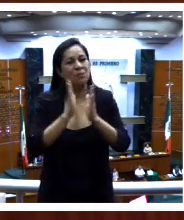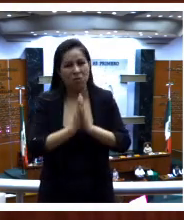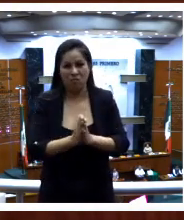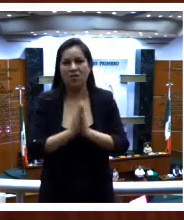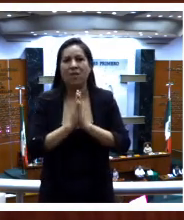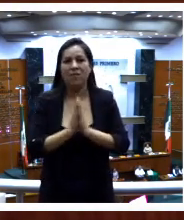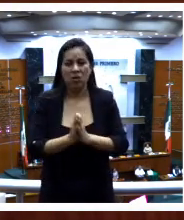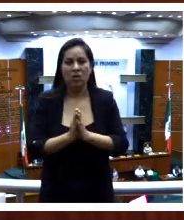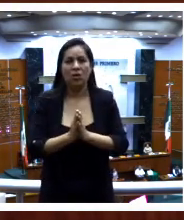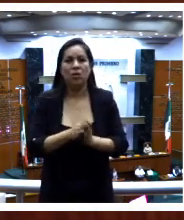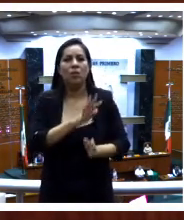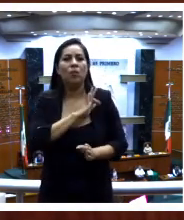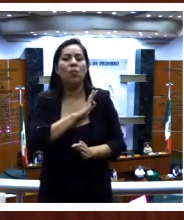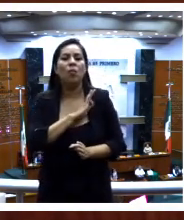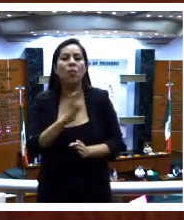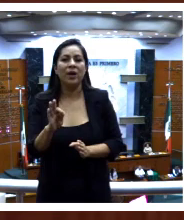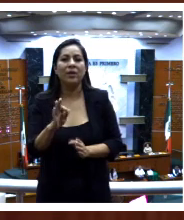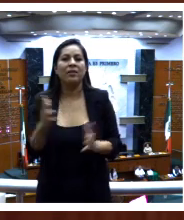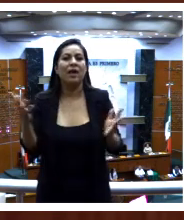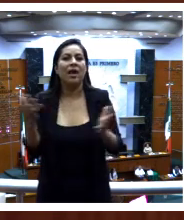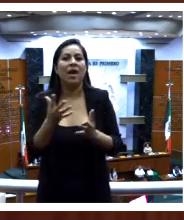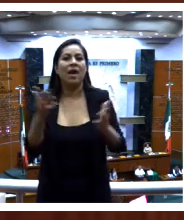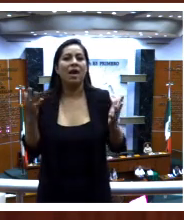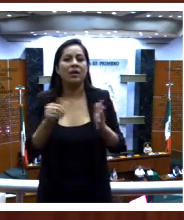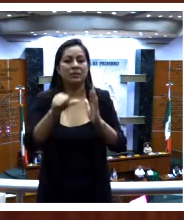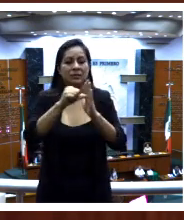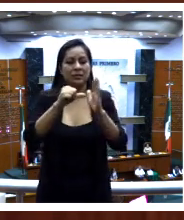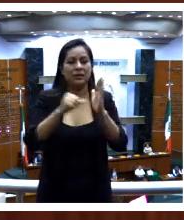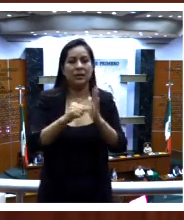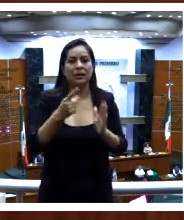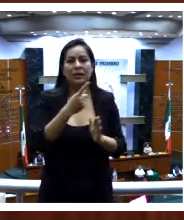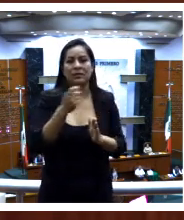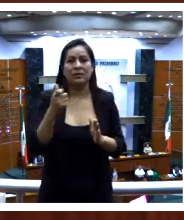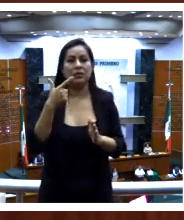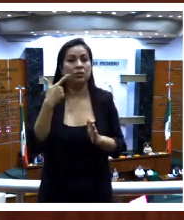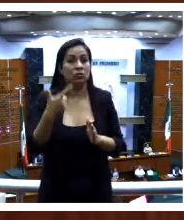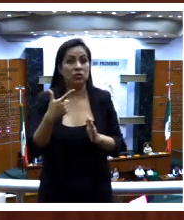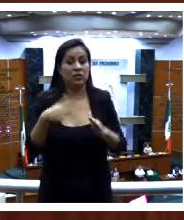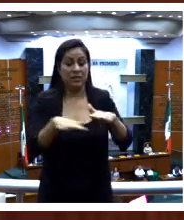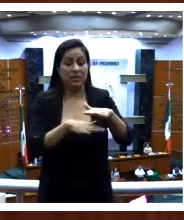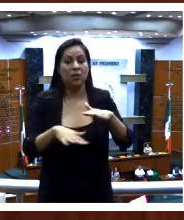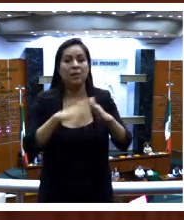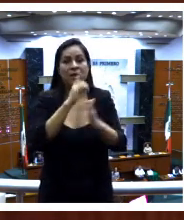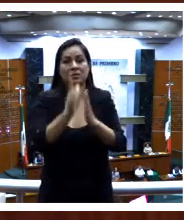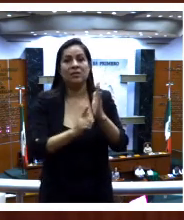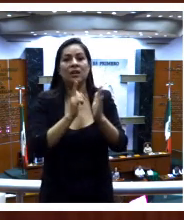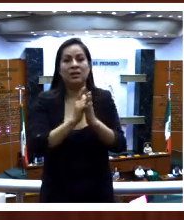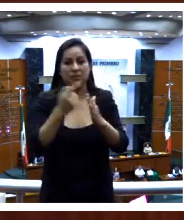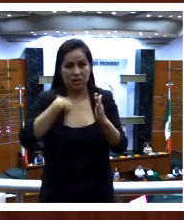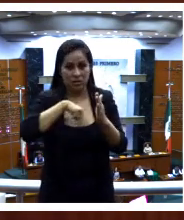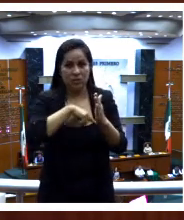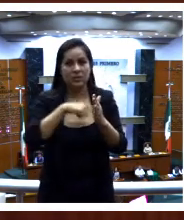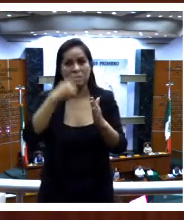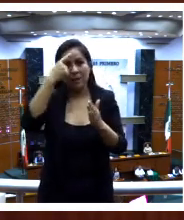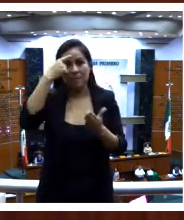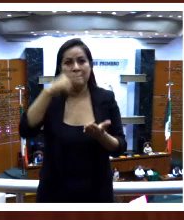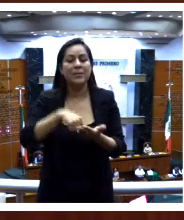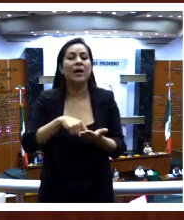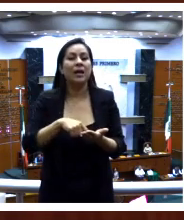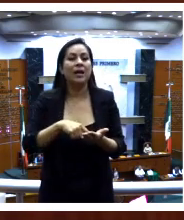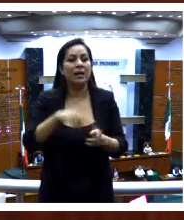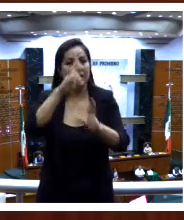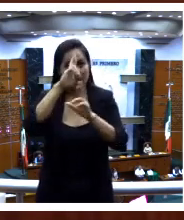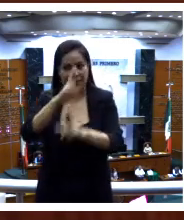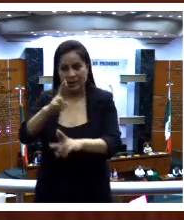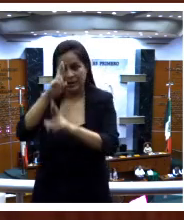favor pueda hacer uso del artículo 107 con base a nuestra ley orgánica para que aquí haya un respeto en